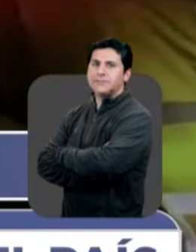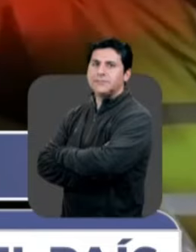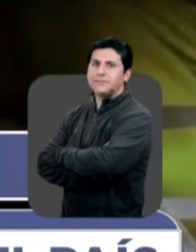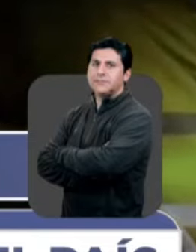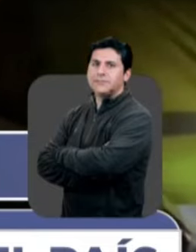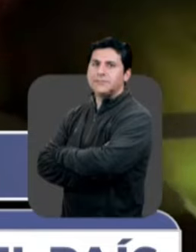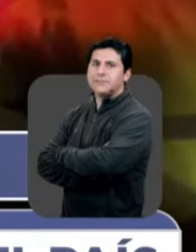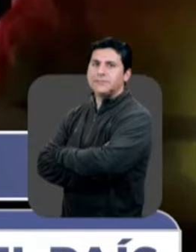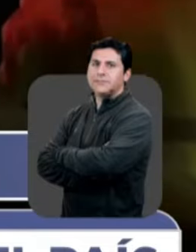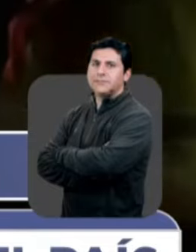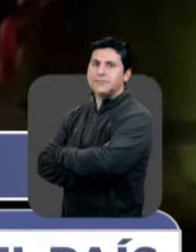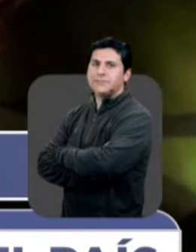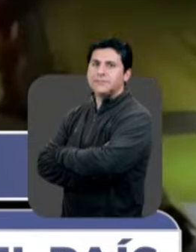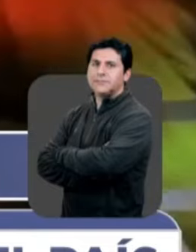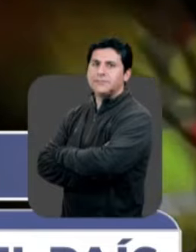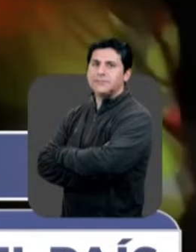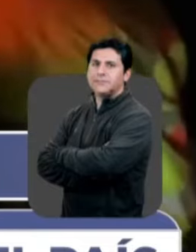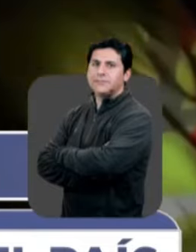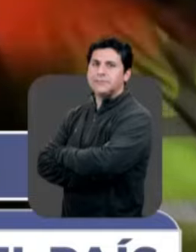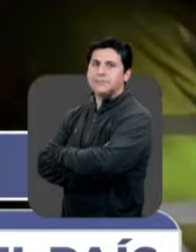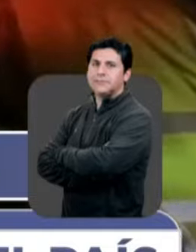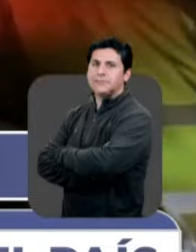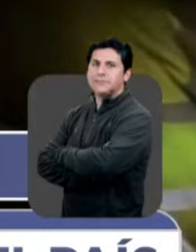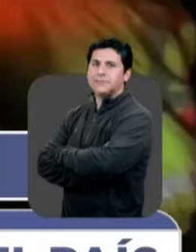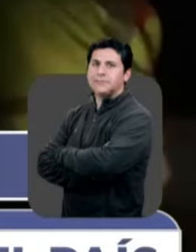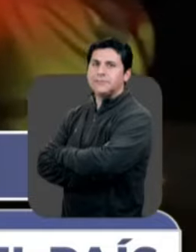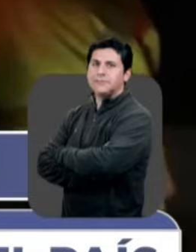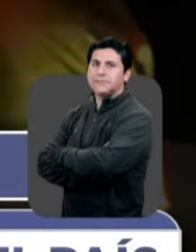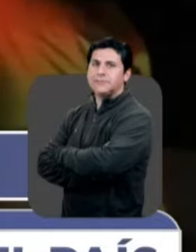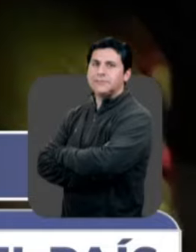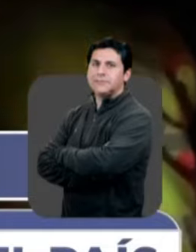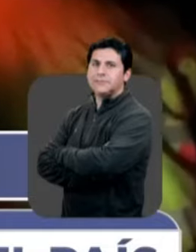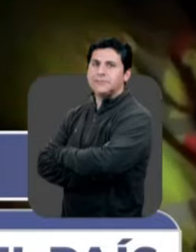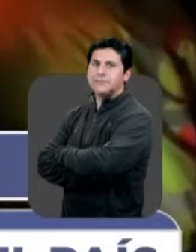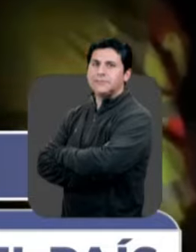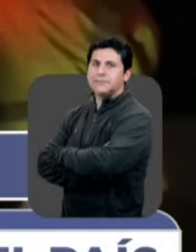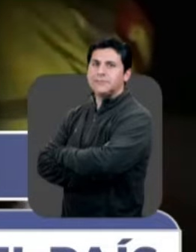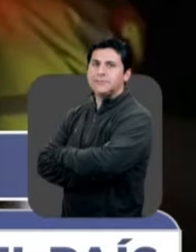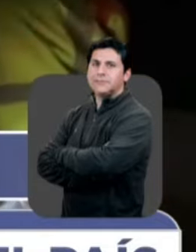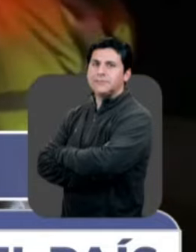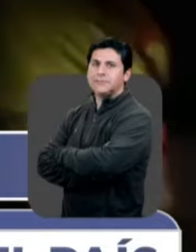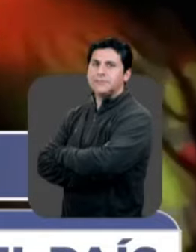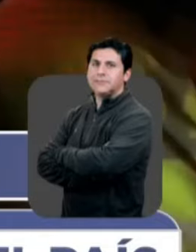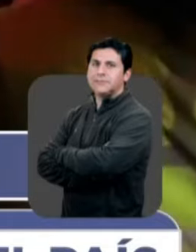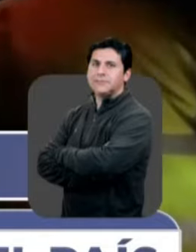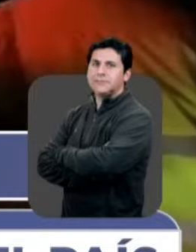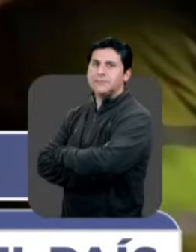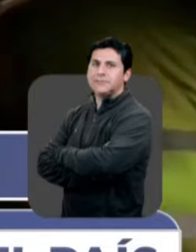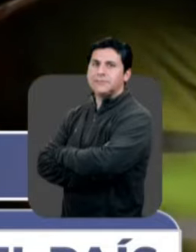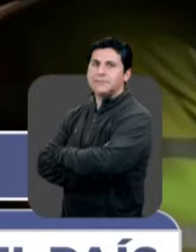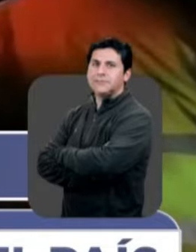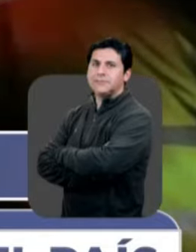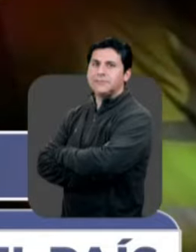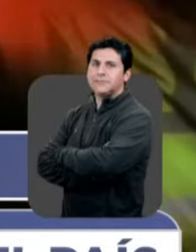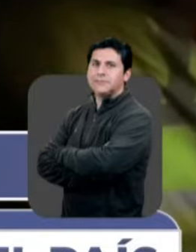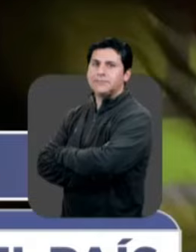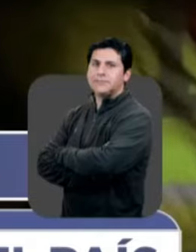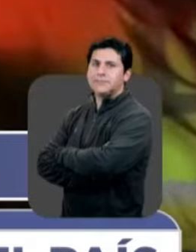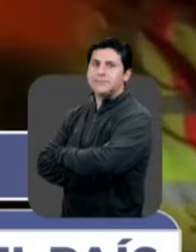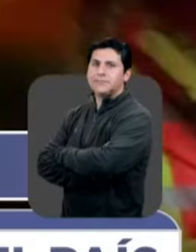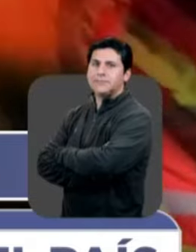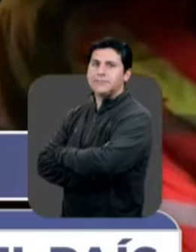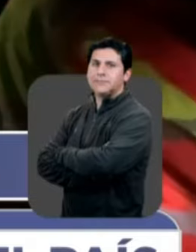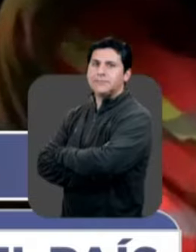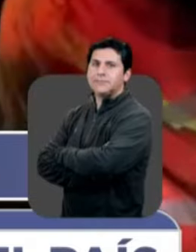a este doble homicidio que quedó al descubierto en horas de esta madrugada acá en la zona norte de la capital. Lo que se sabe hasta este momento es que